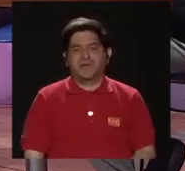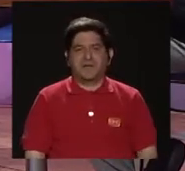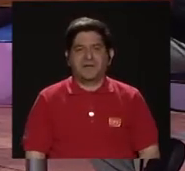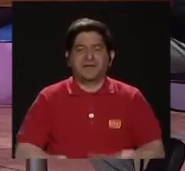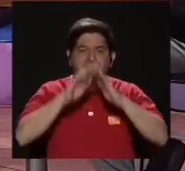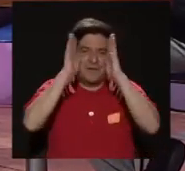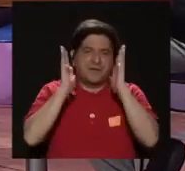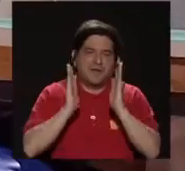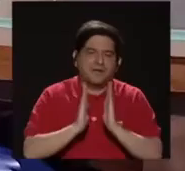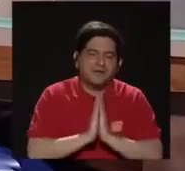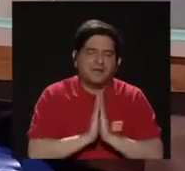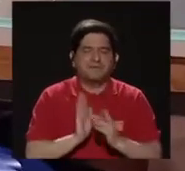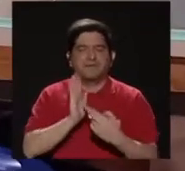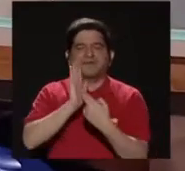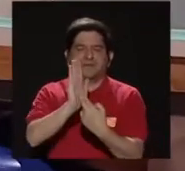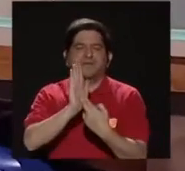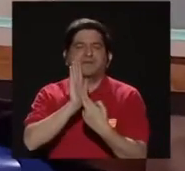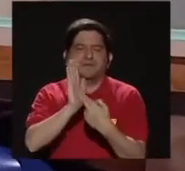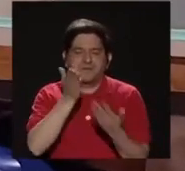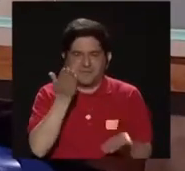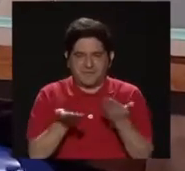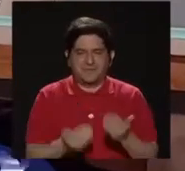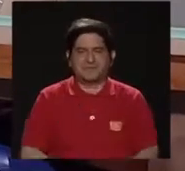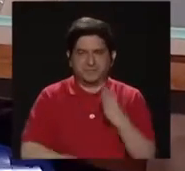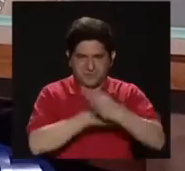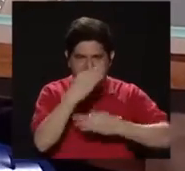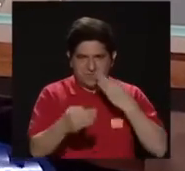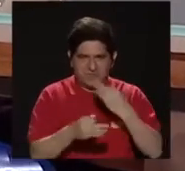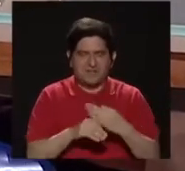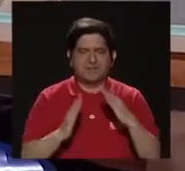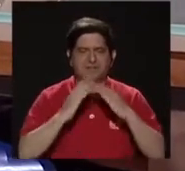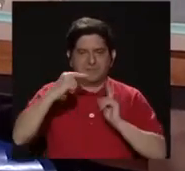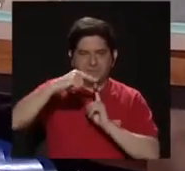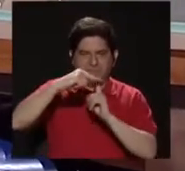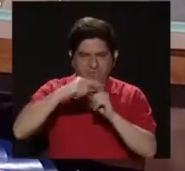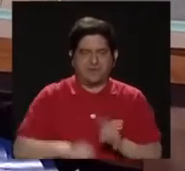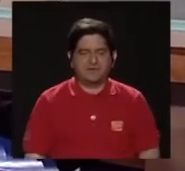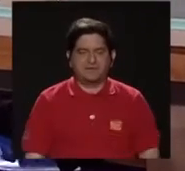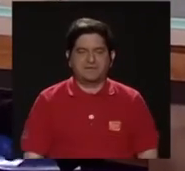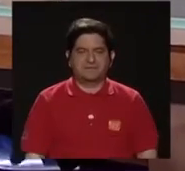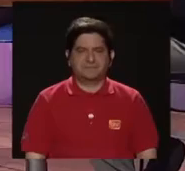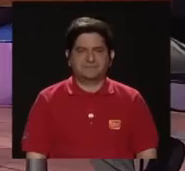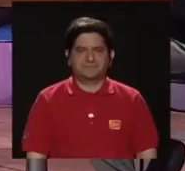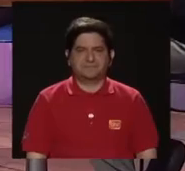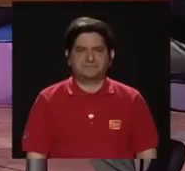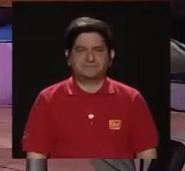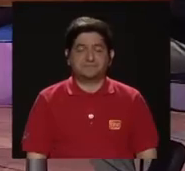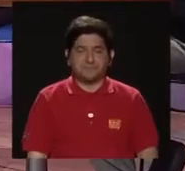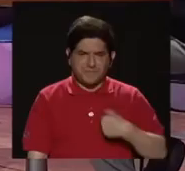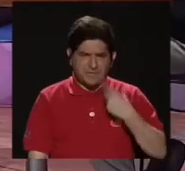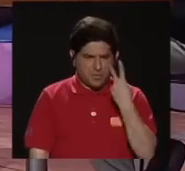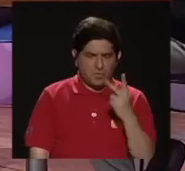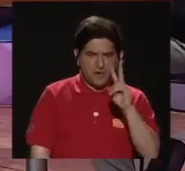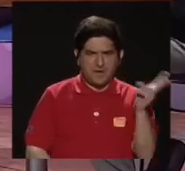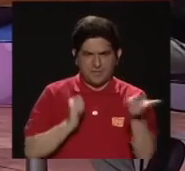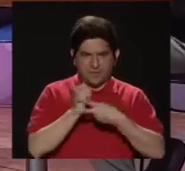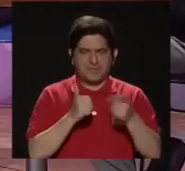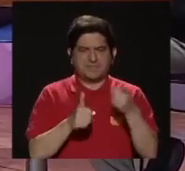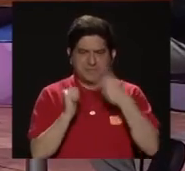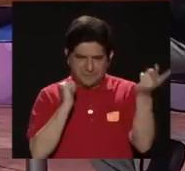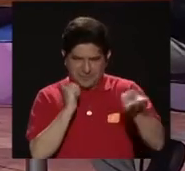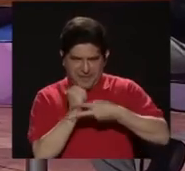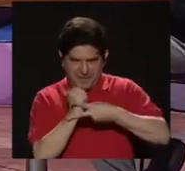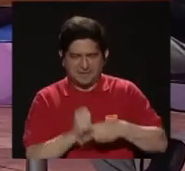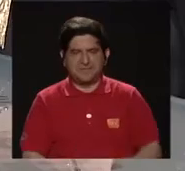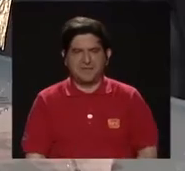María, las representaciones estas del marianismo, que es lo que se rompe ahí. Sí, yo la he visto dos veces, ¿verdad? El día del estreno,